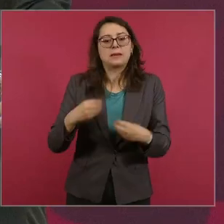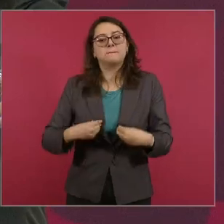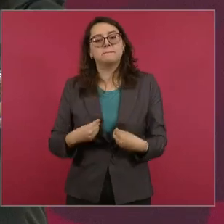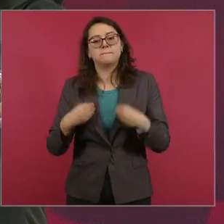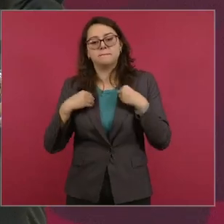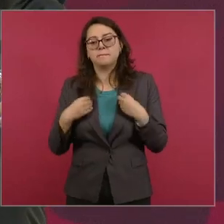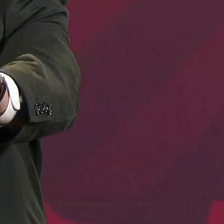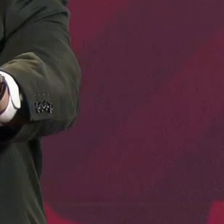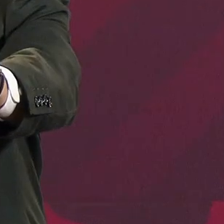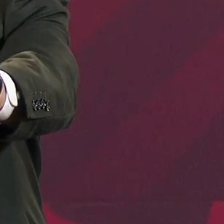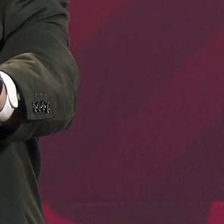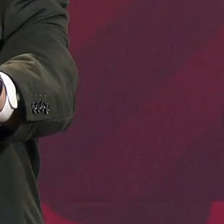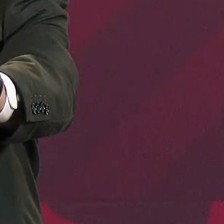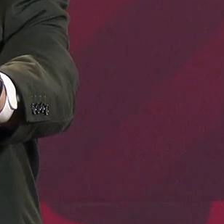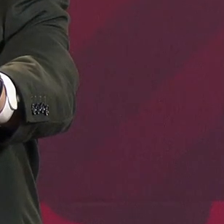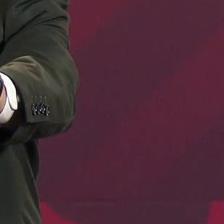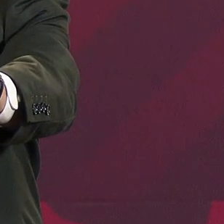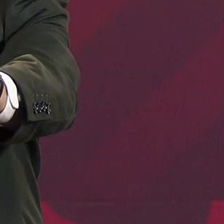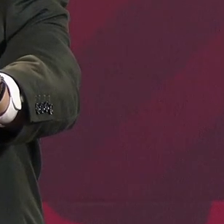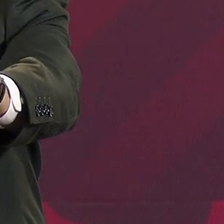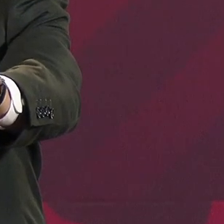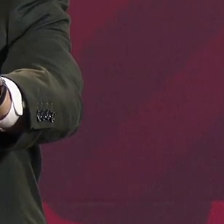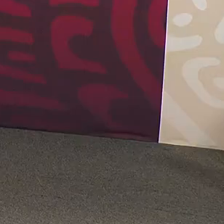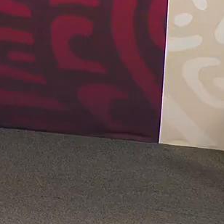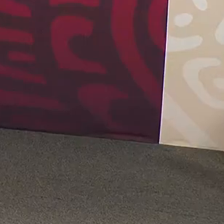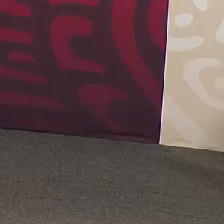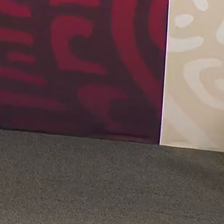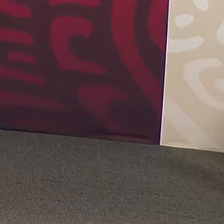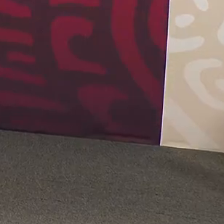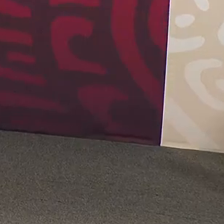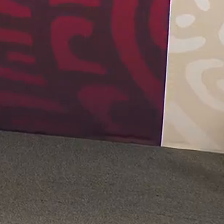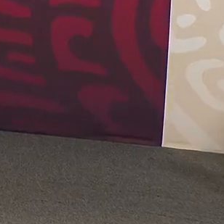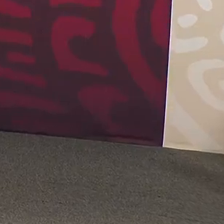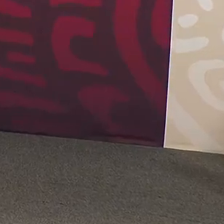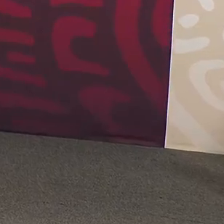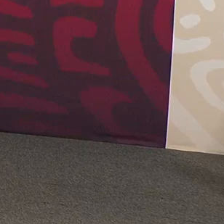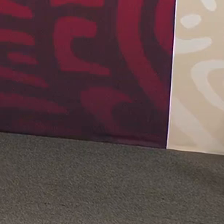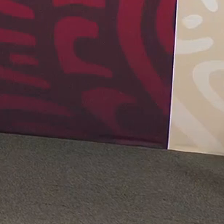lo voy a volver a decir hubieron elecciones